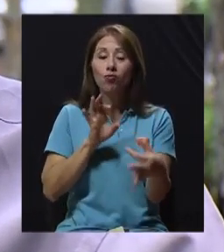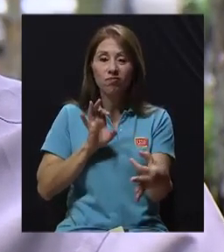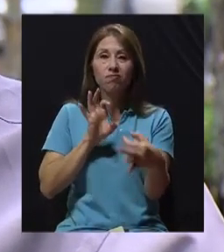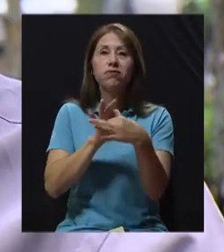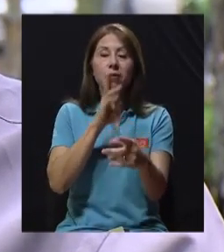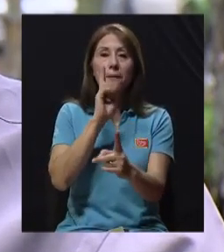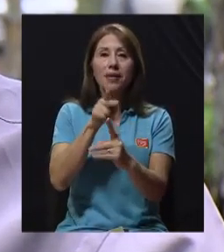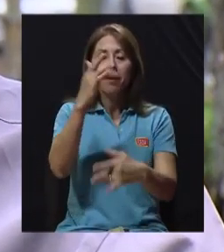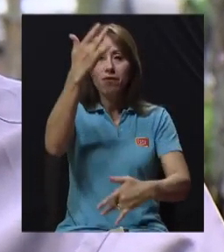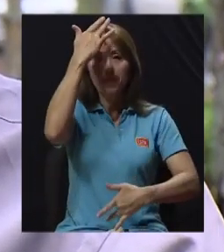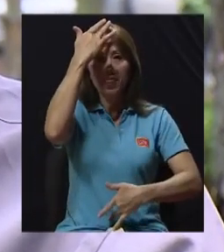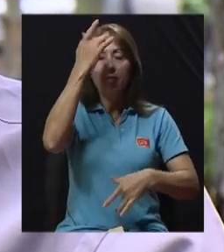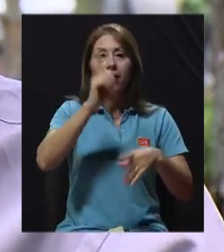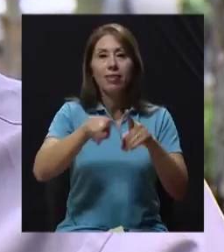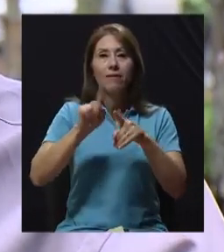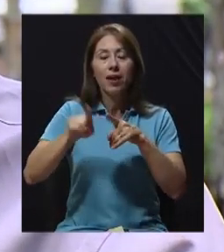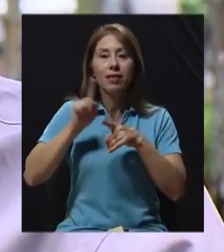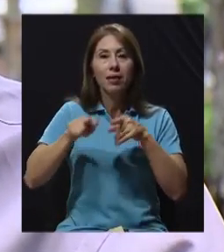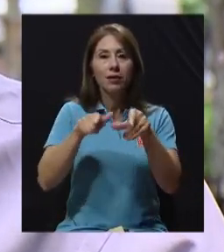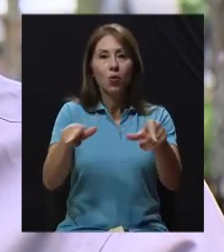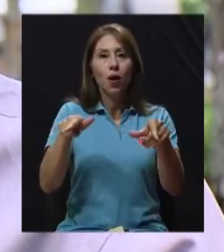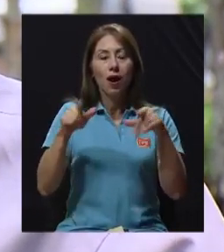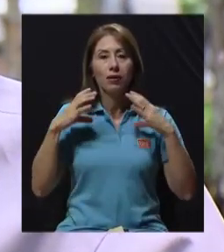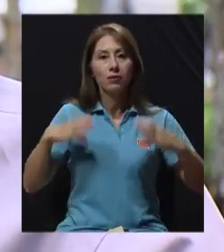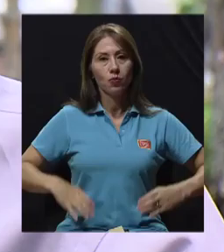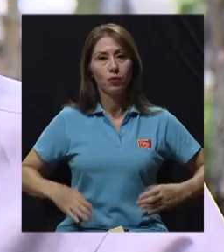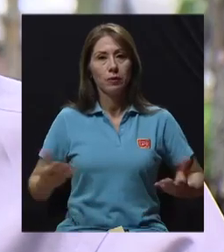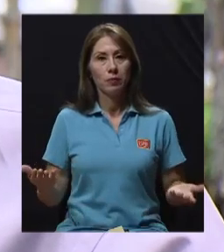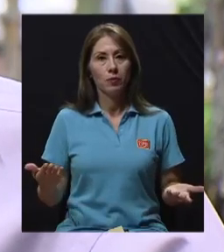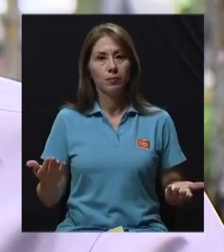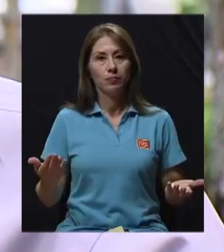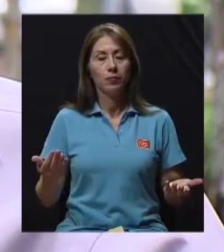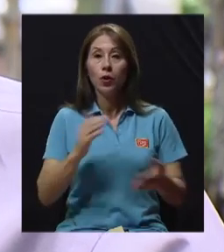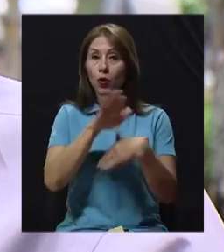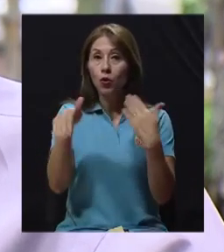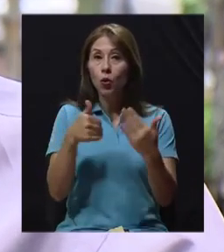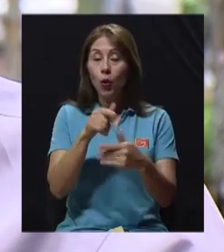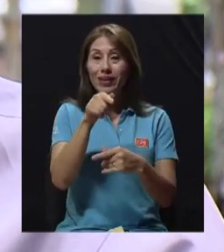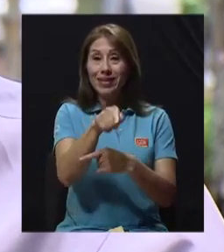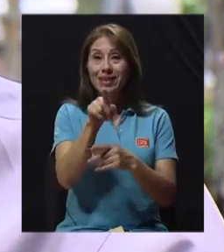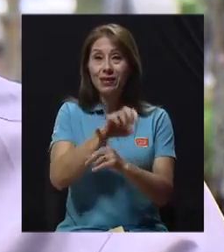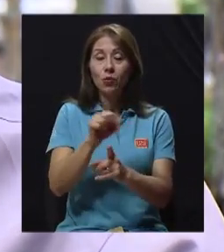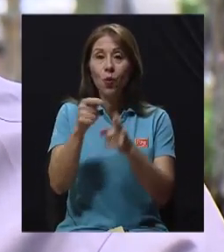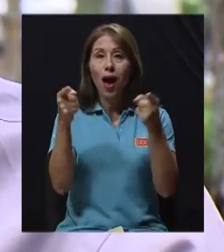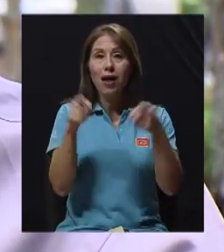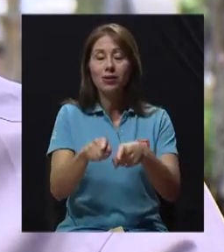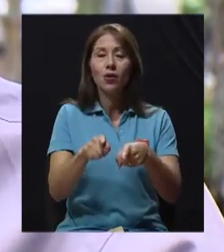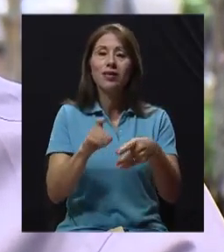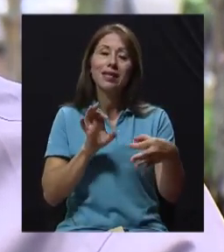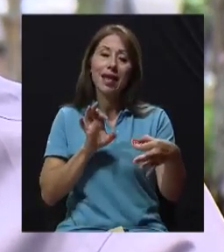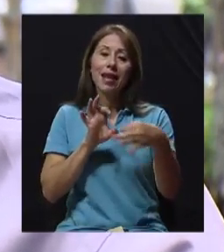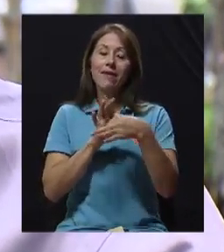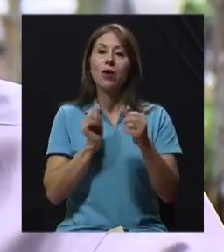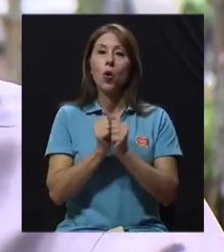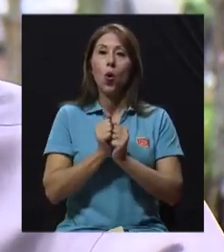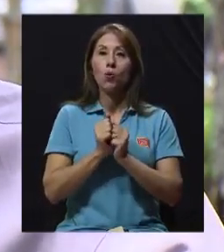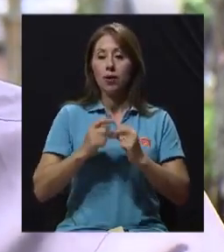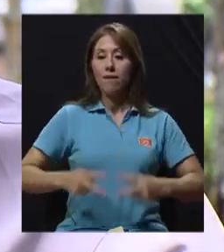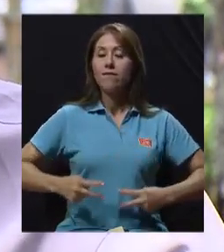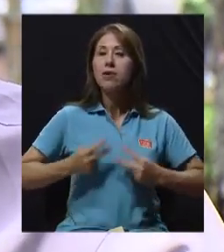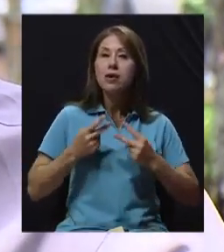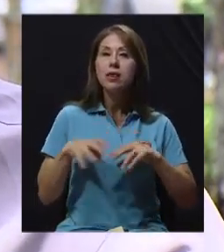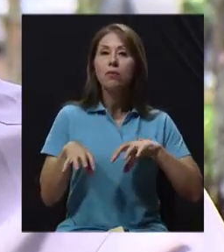mismo espectro de la misma enfermedad en diferentes sitios. Que todas, de alguna u otra manera, tienen que ver con la vida que uno lleva,